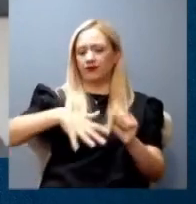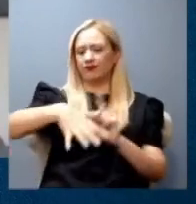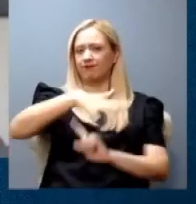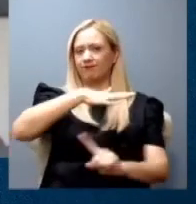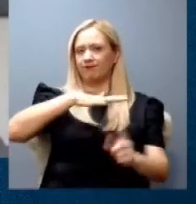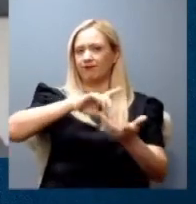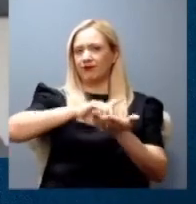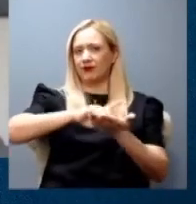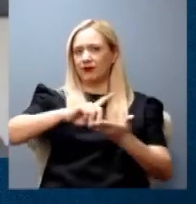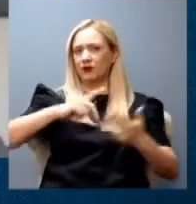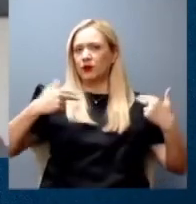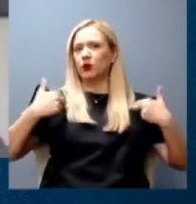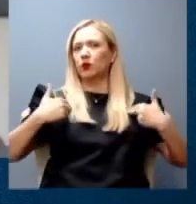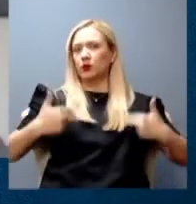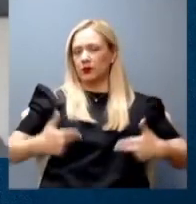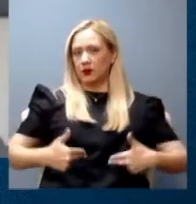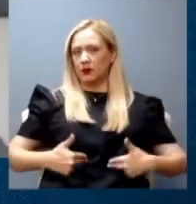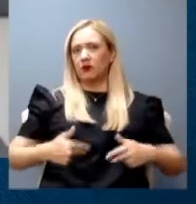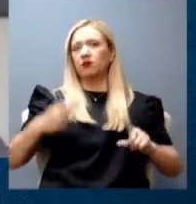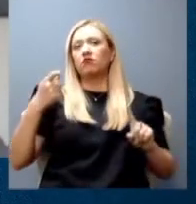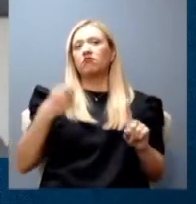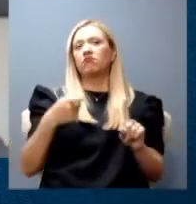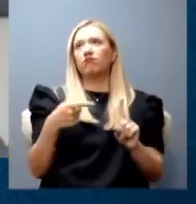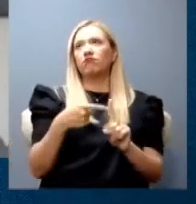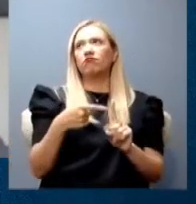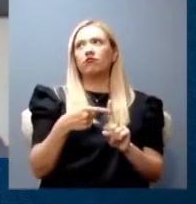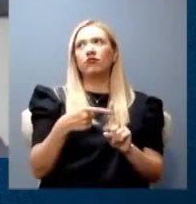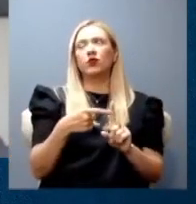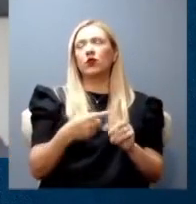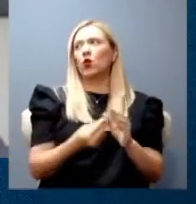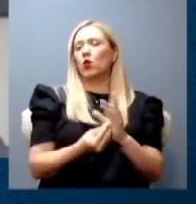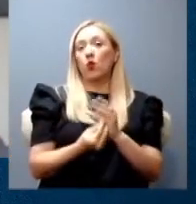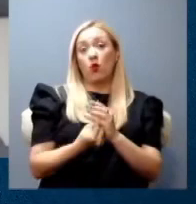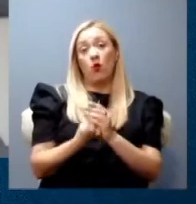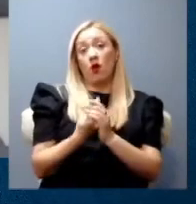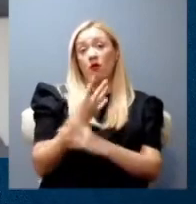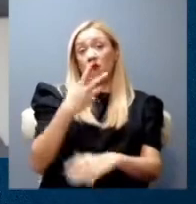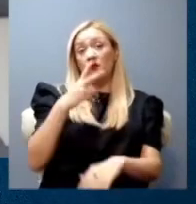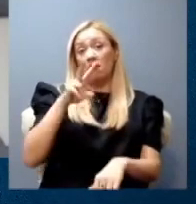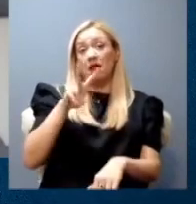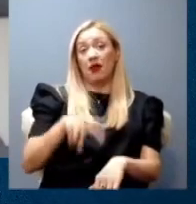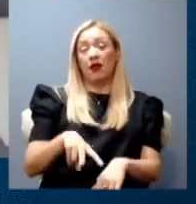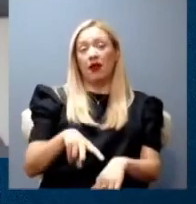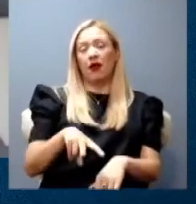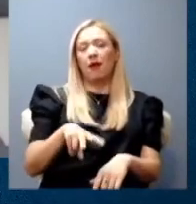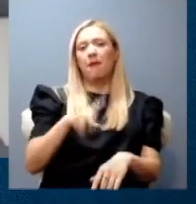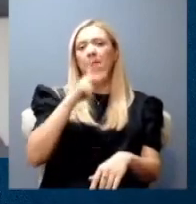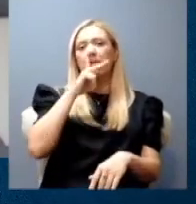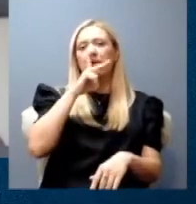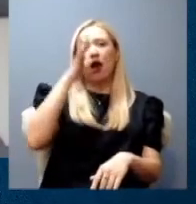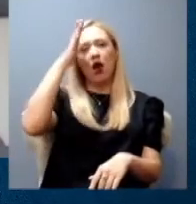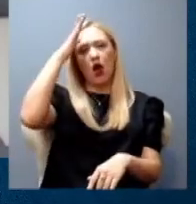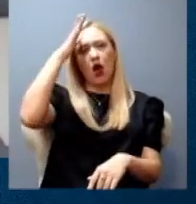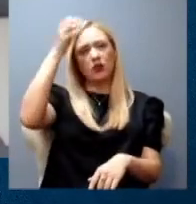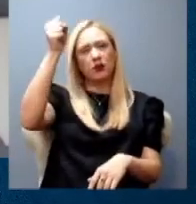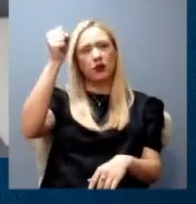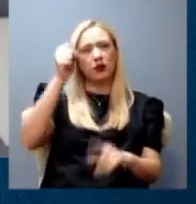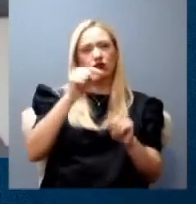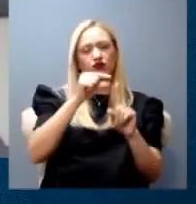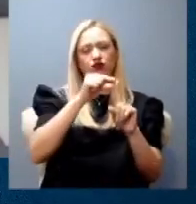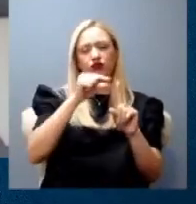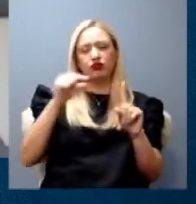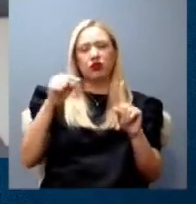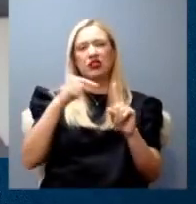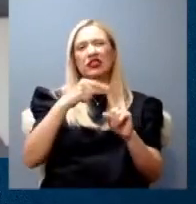es un campo relativamente nuevo, digamos, como concepto, si bien, digamos, hay